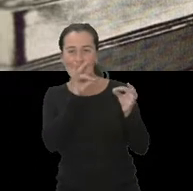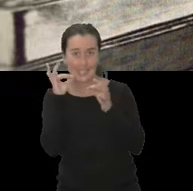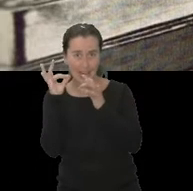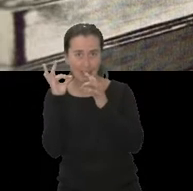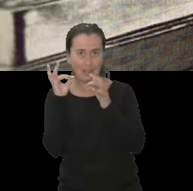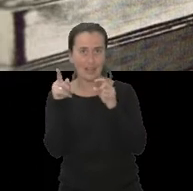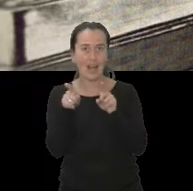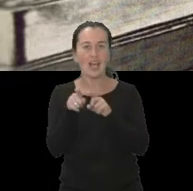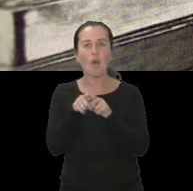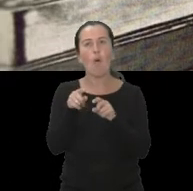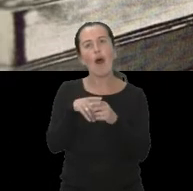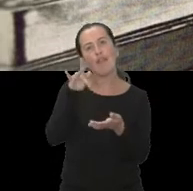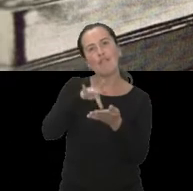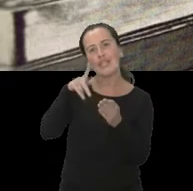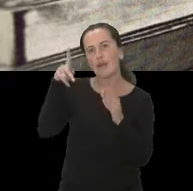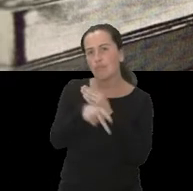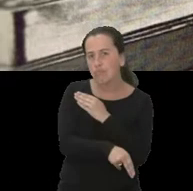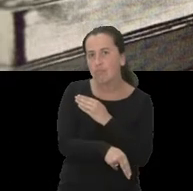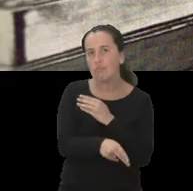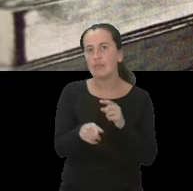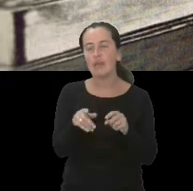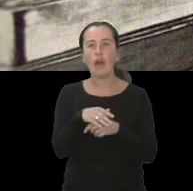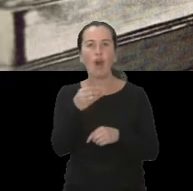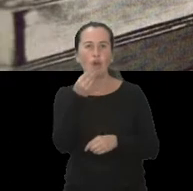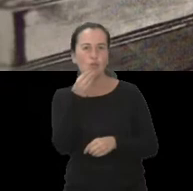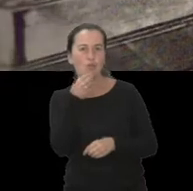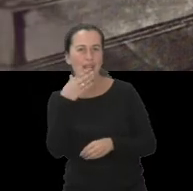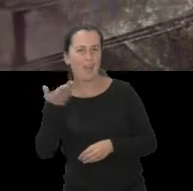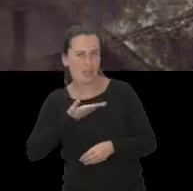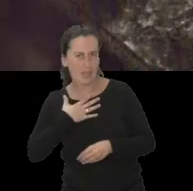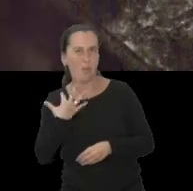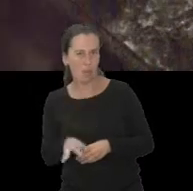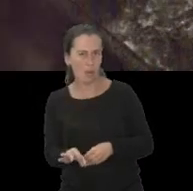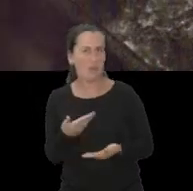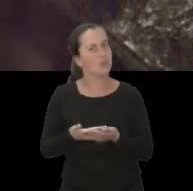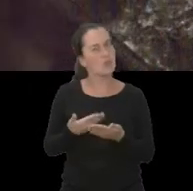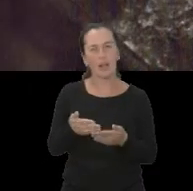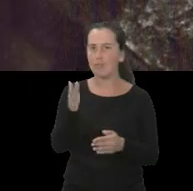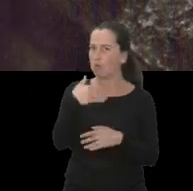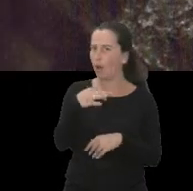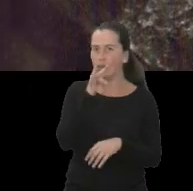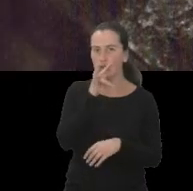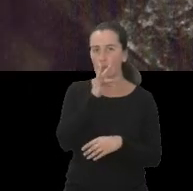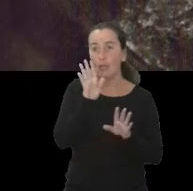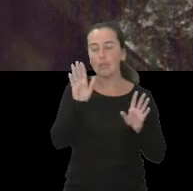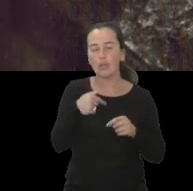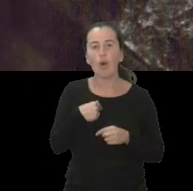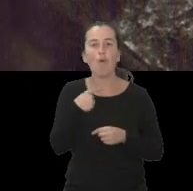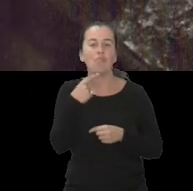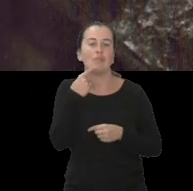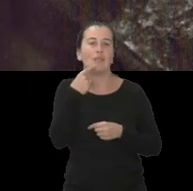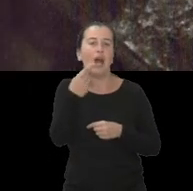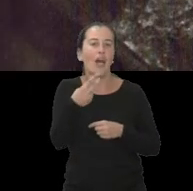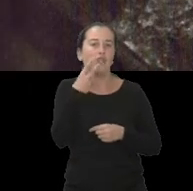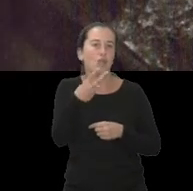en aceite tenga un periodo límite a partir del cual su consumo sea dañino, aunque con los años puede presentar